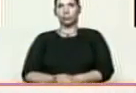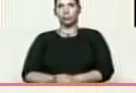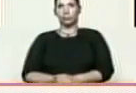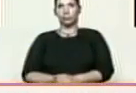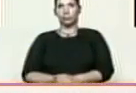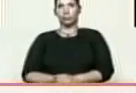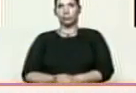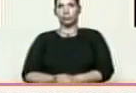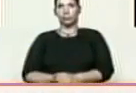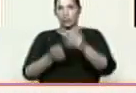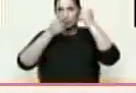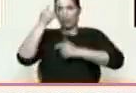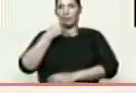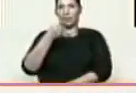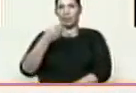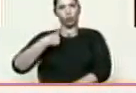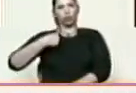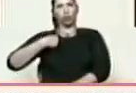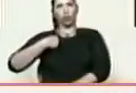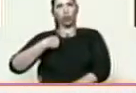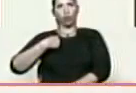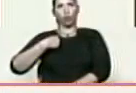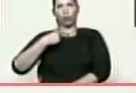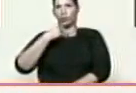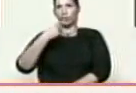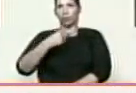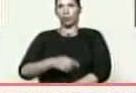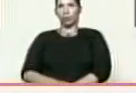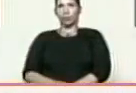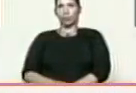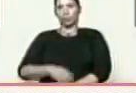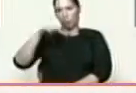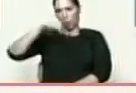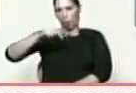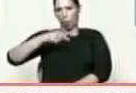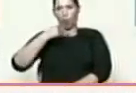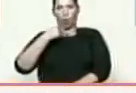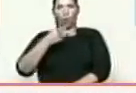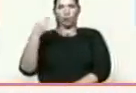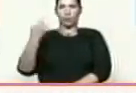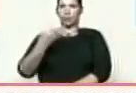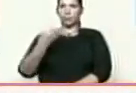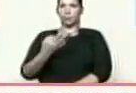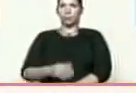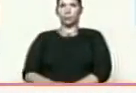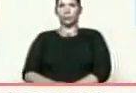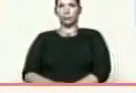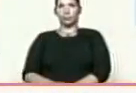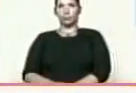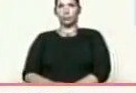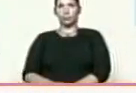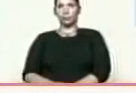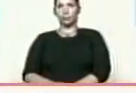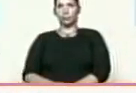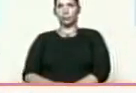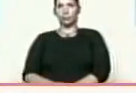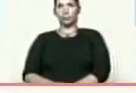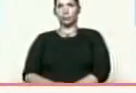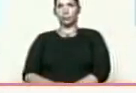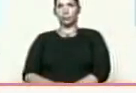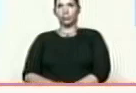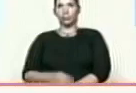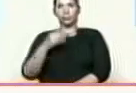Comandante Chávez dijo, yo digo esto hoy como Shakespeare, sopla viento fuerte,